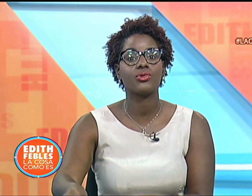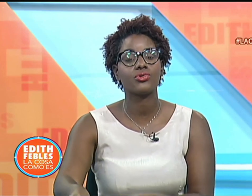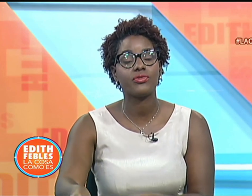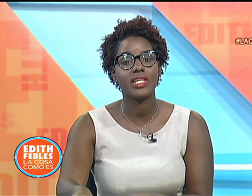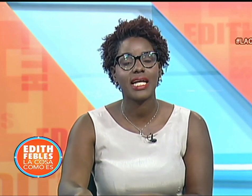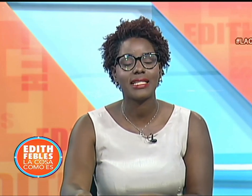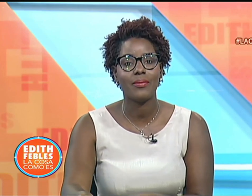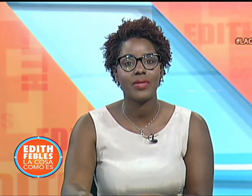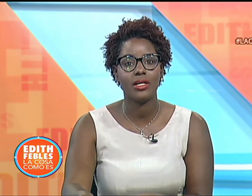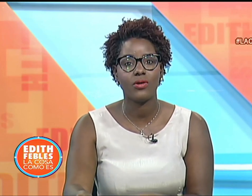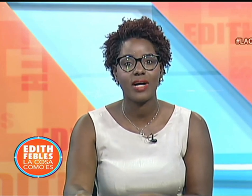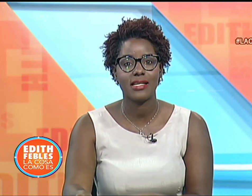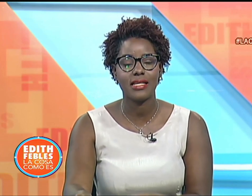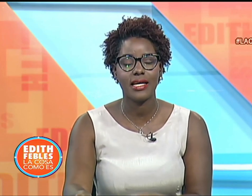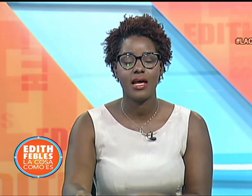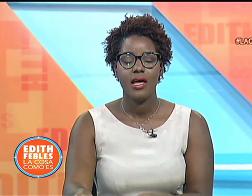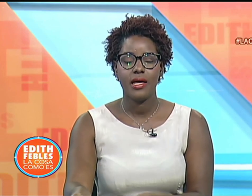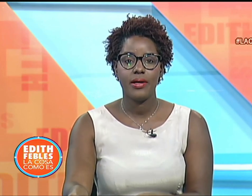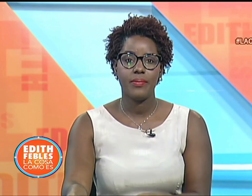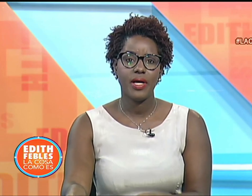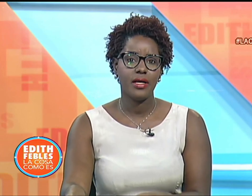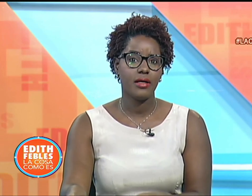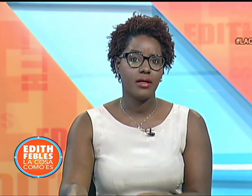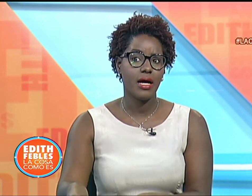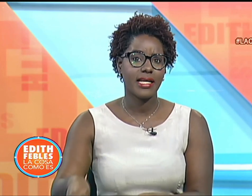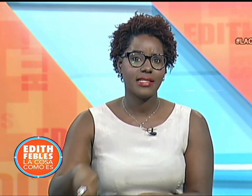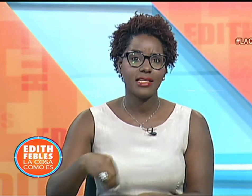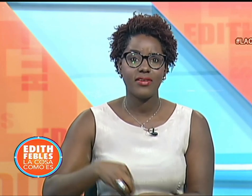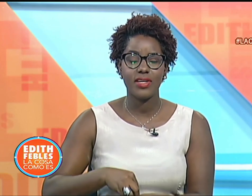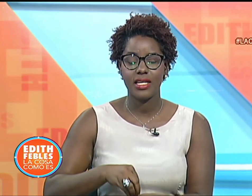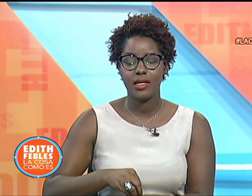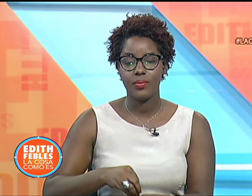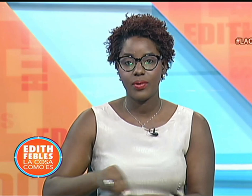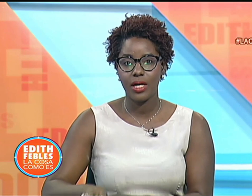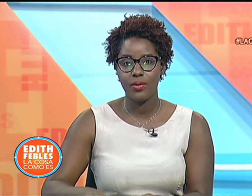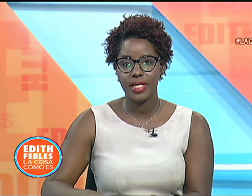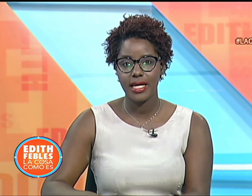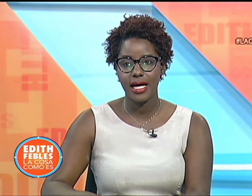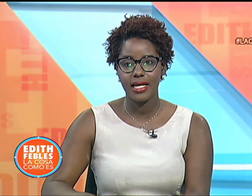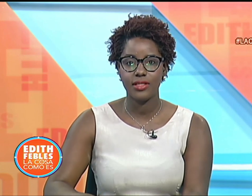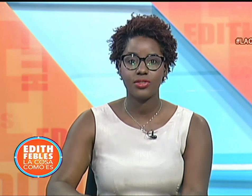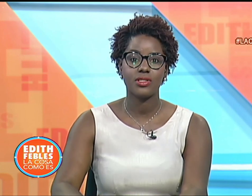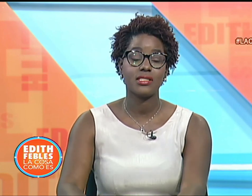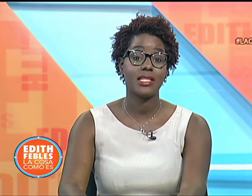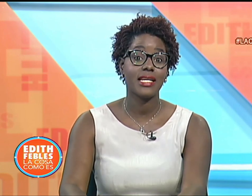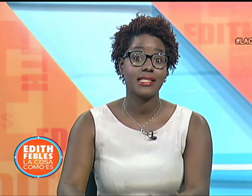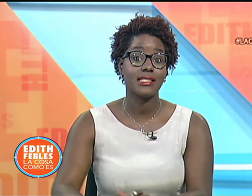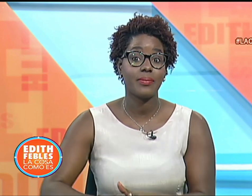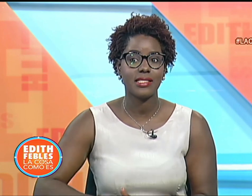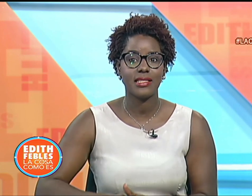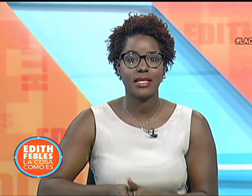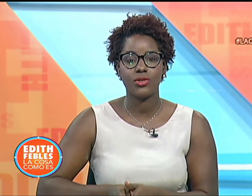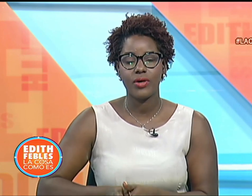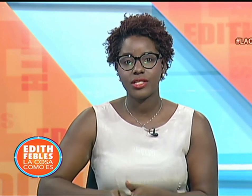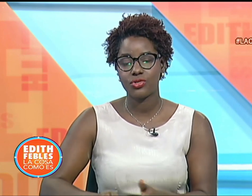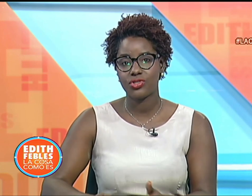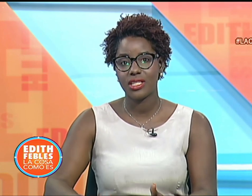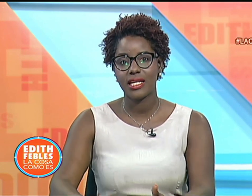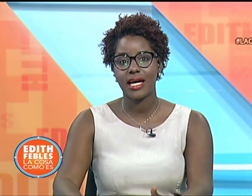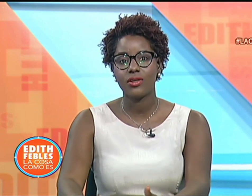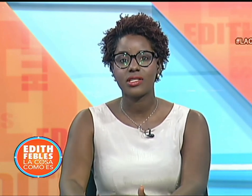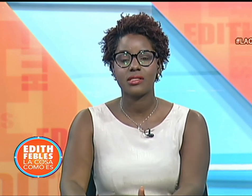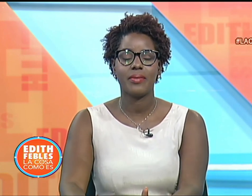del producto final también lo va a hacer. ¿A qué se debe que República Dominicana entonces tiene que estar presentando